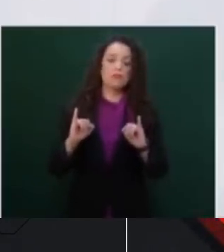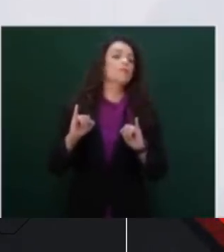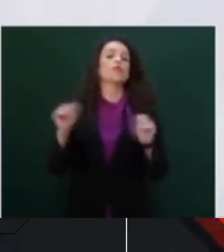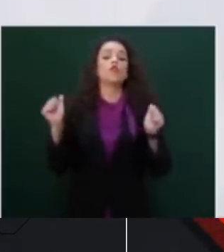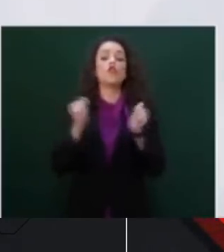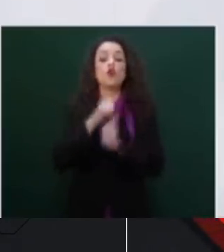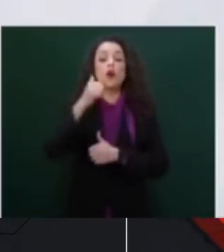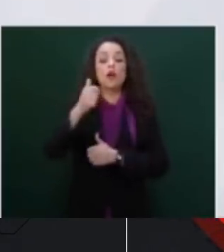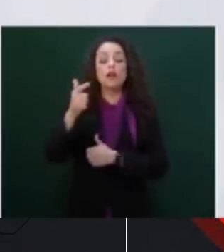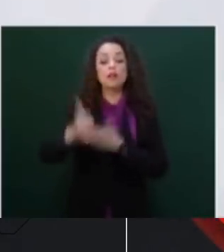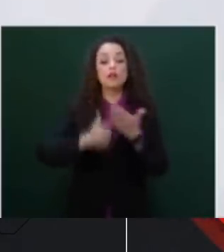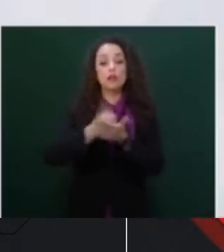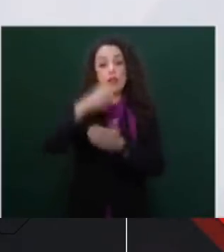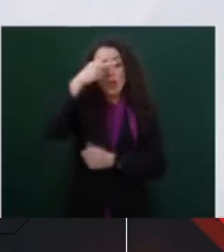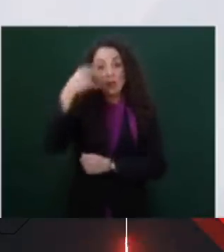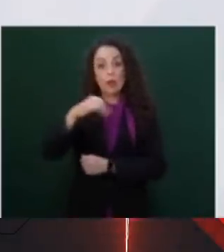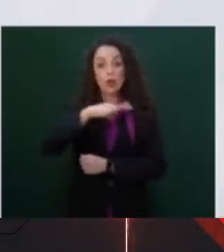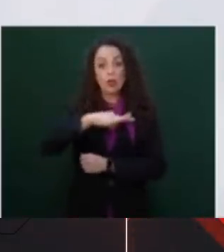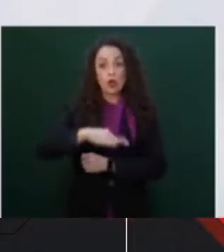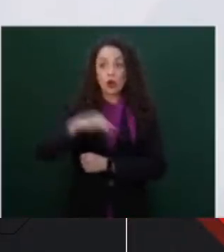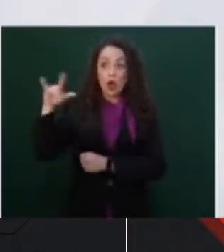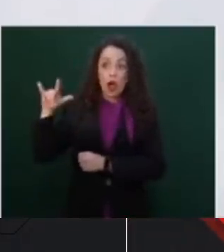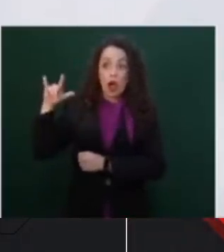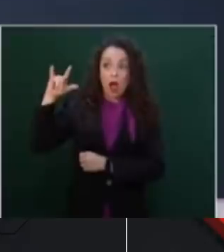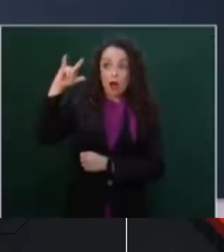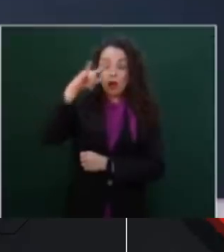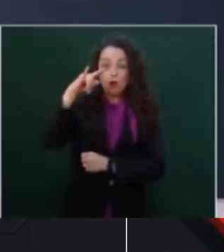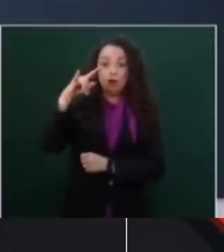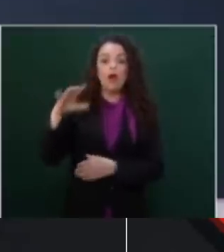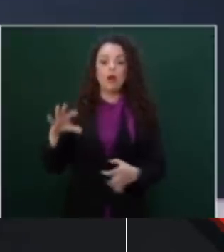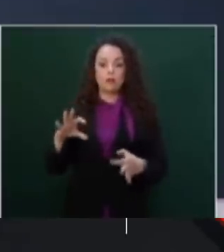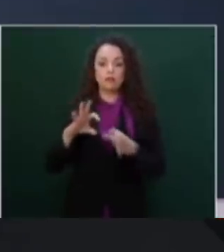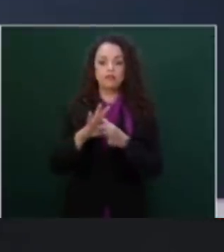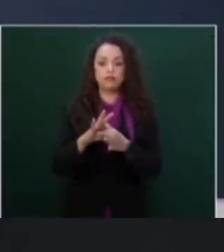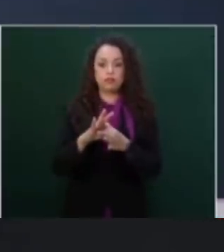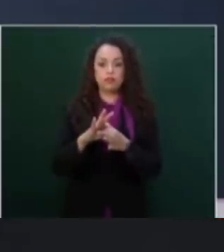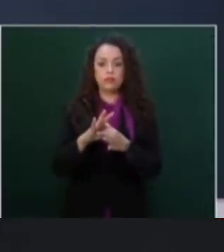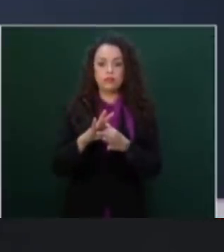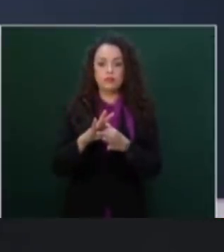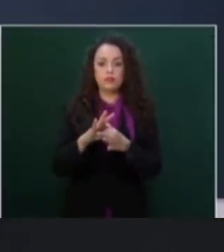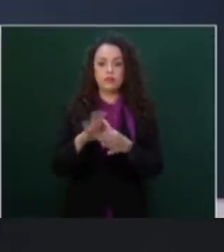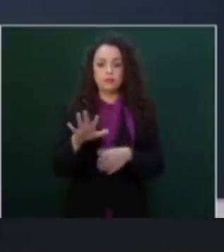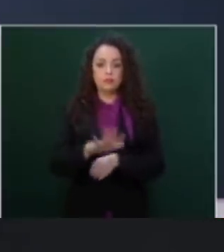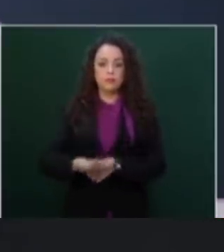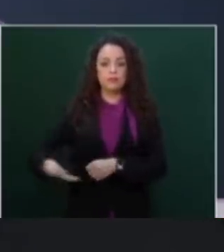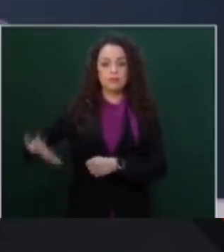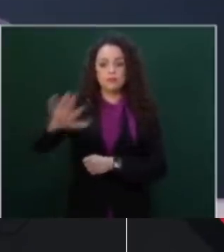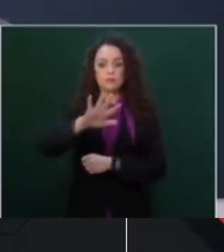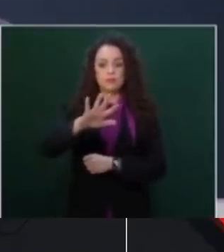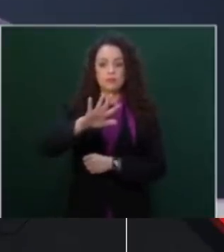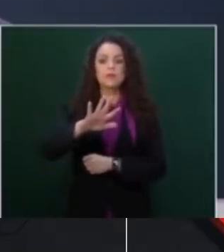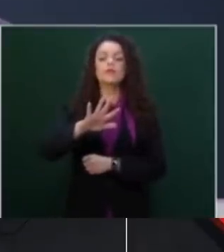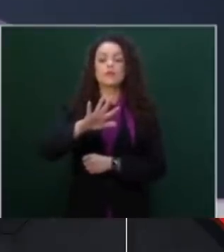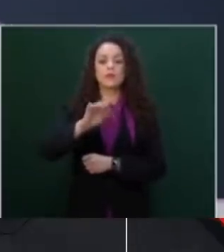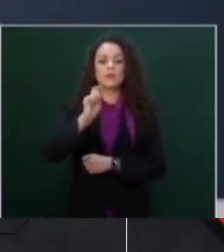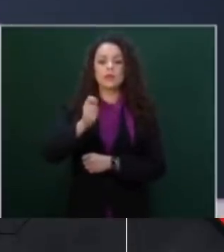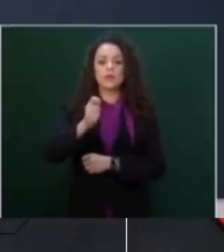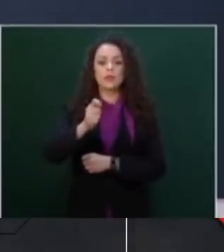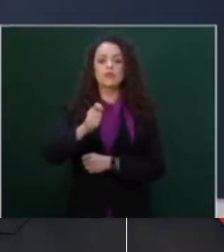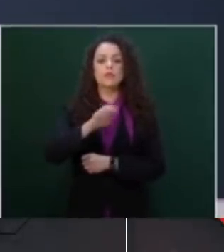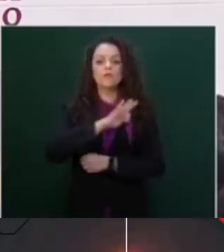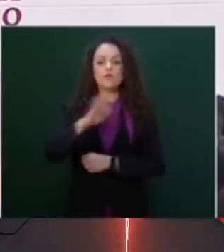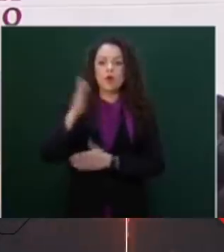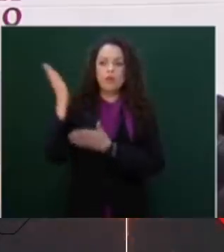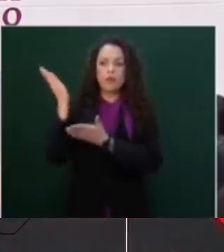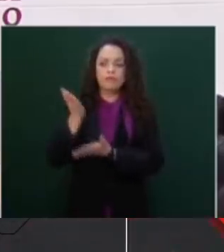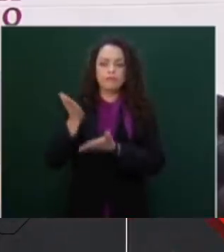Ciudad de México y de Toluca, conformará el sistema aeroportuario del Valle de México, que tendrá una capacidad inicial para